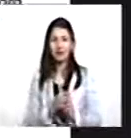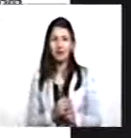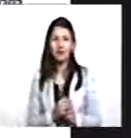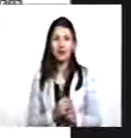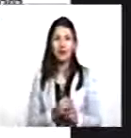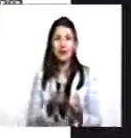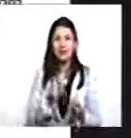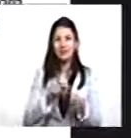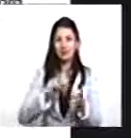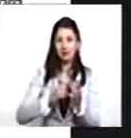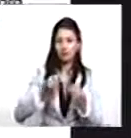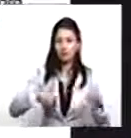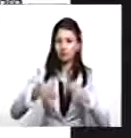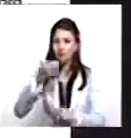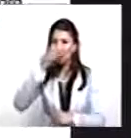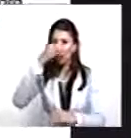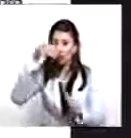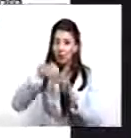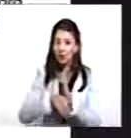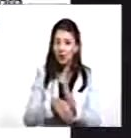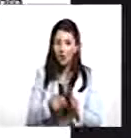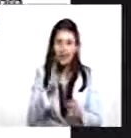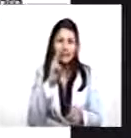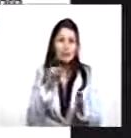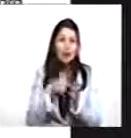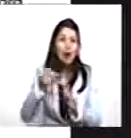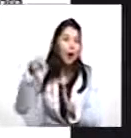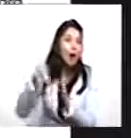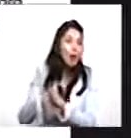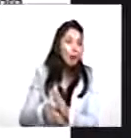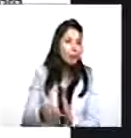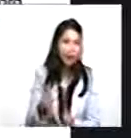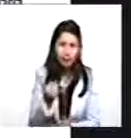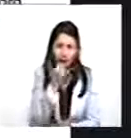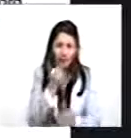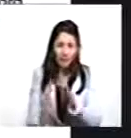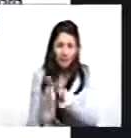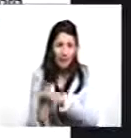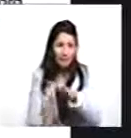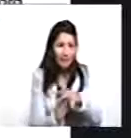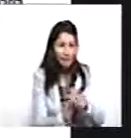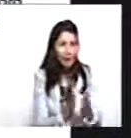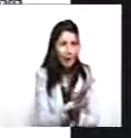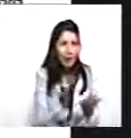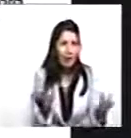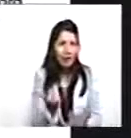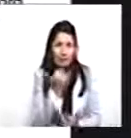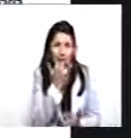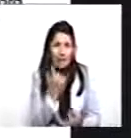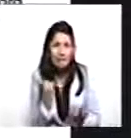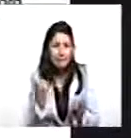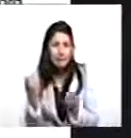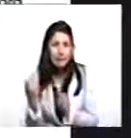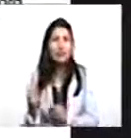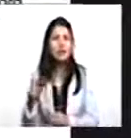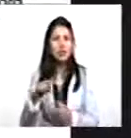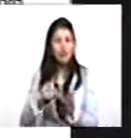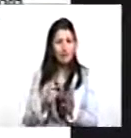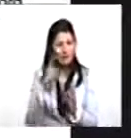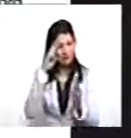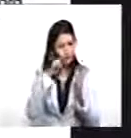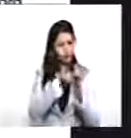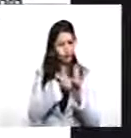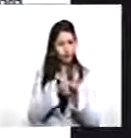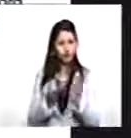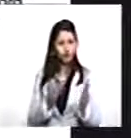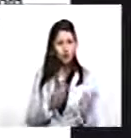comerciales, detecten irregularidades o anomalías, y reglamentar la metodología o el procedimiento